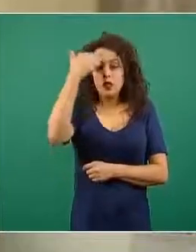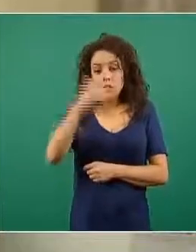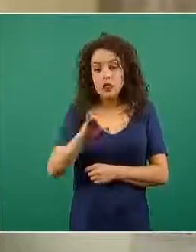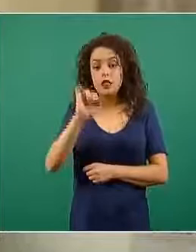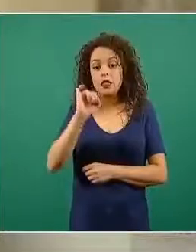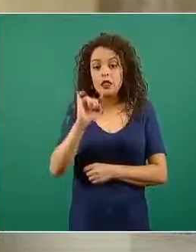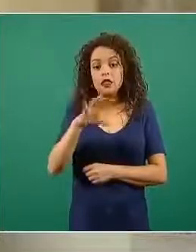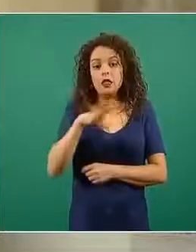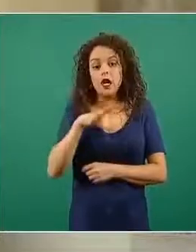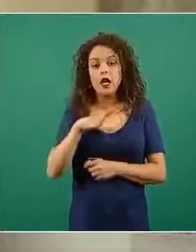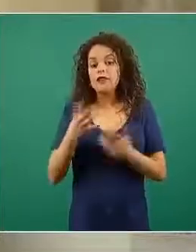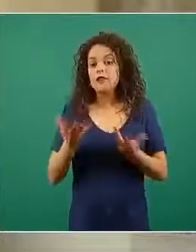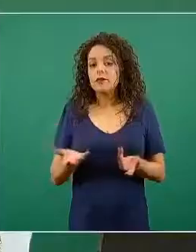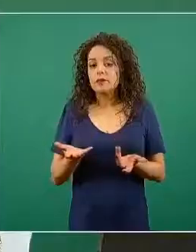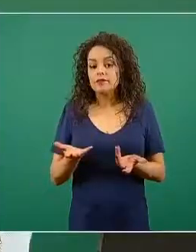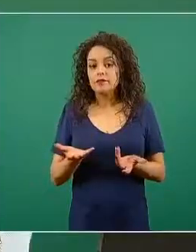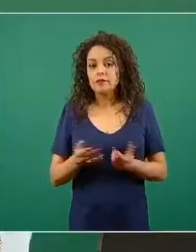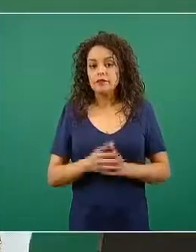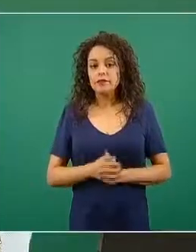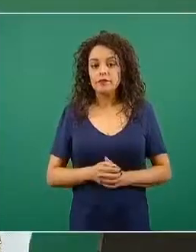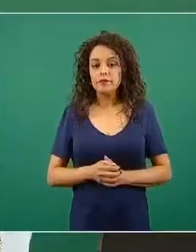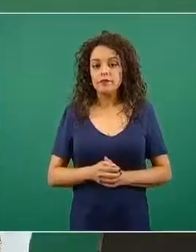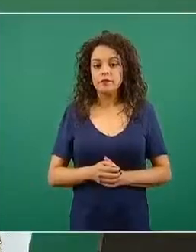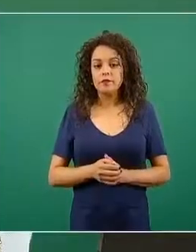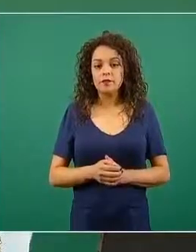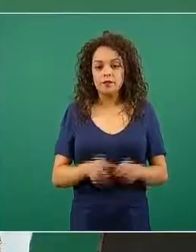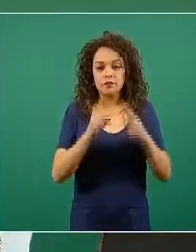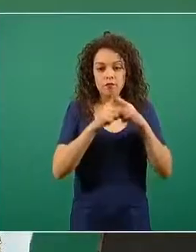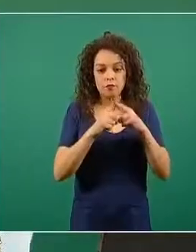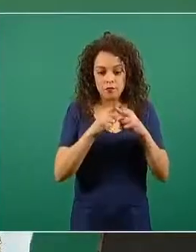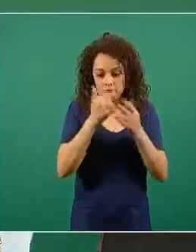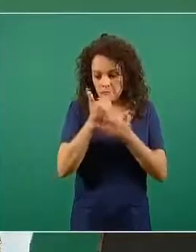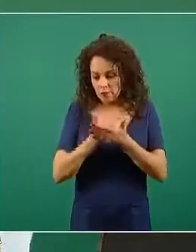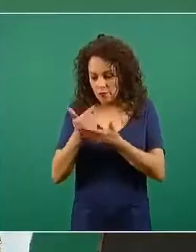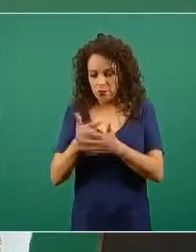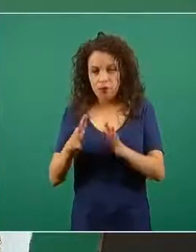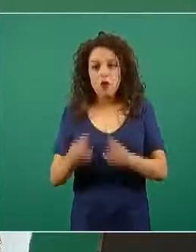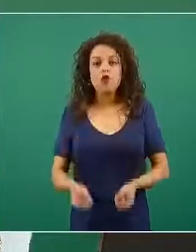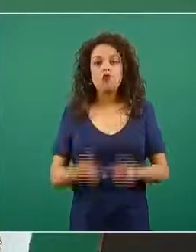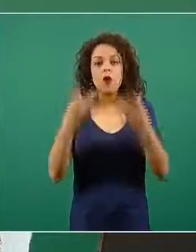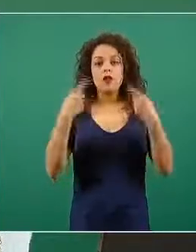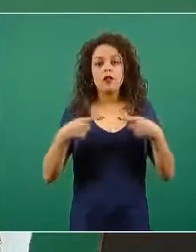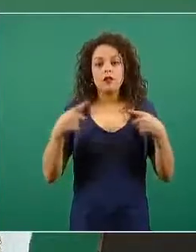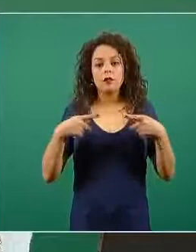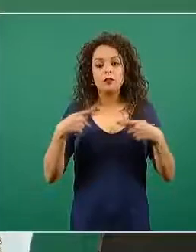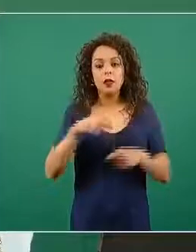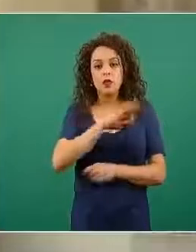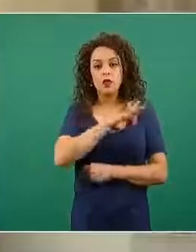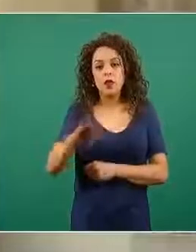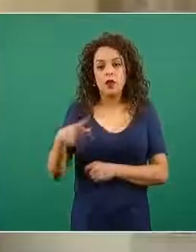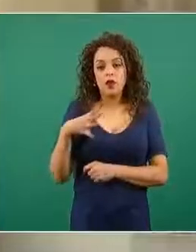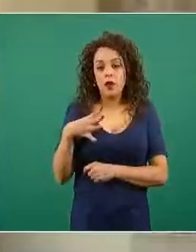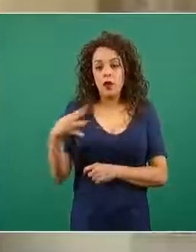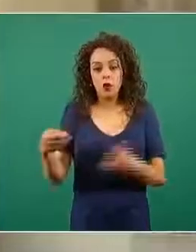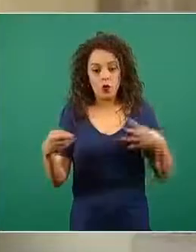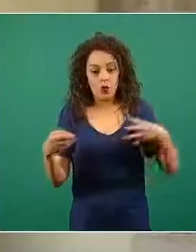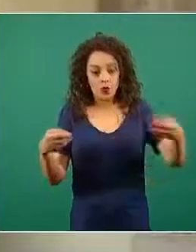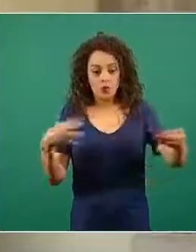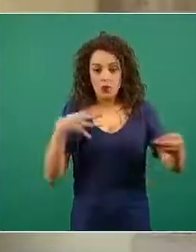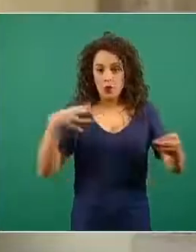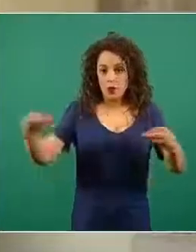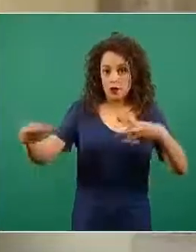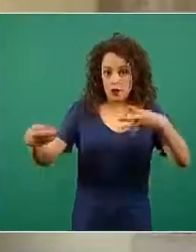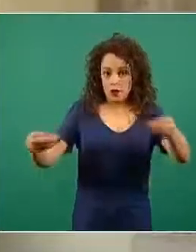tema, no sé si ya hayan tenido un cálculo de más o menos cuántas personas iban a poder contagiarse y haber